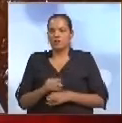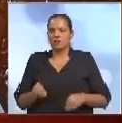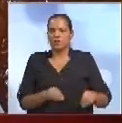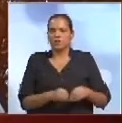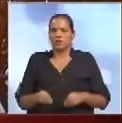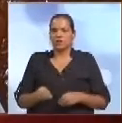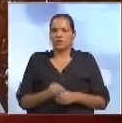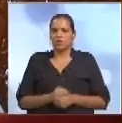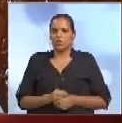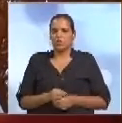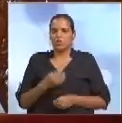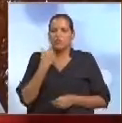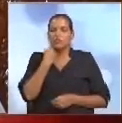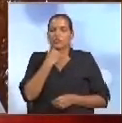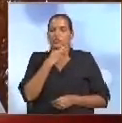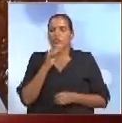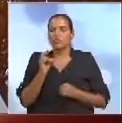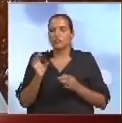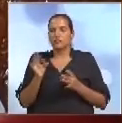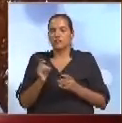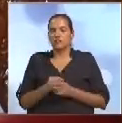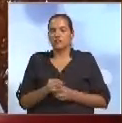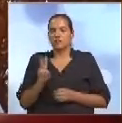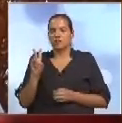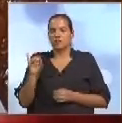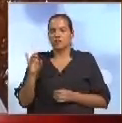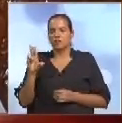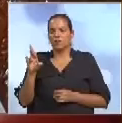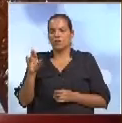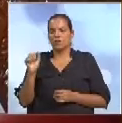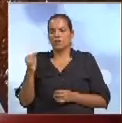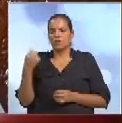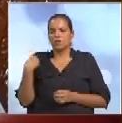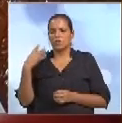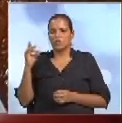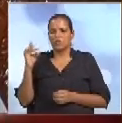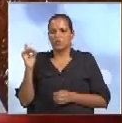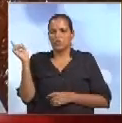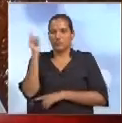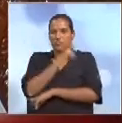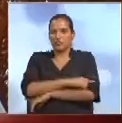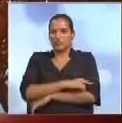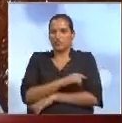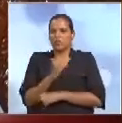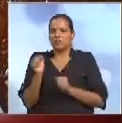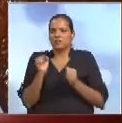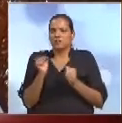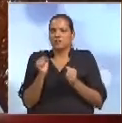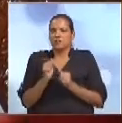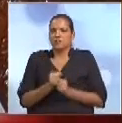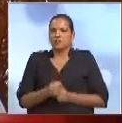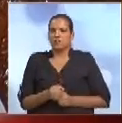Una enfermedad febril viral, 8 días, de fiebre, escalofrío,